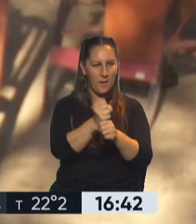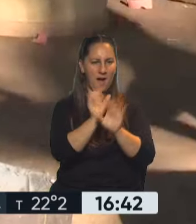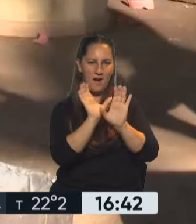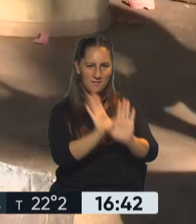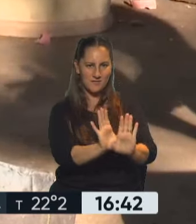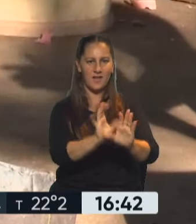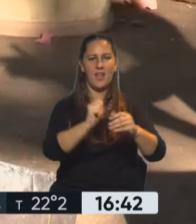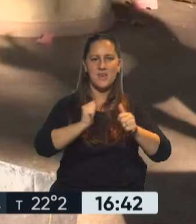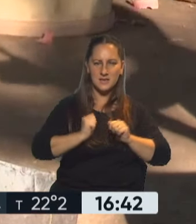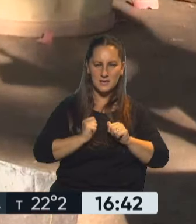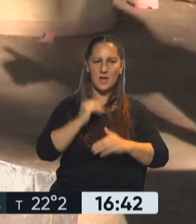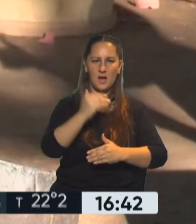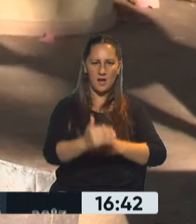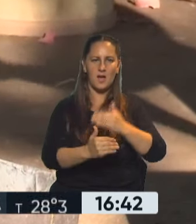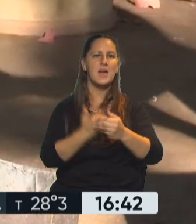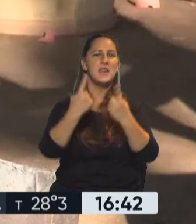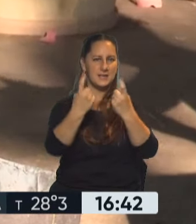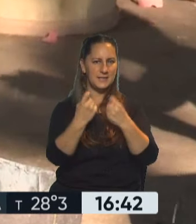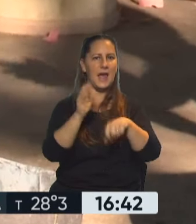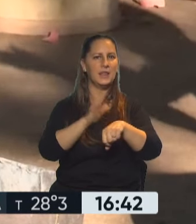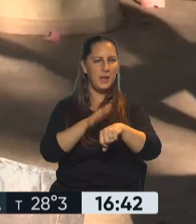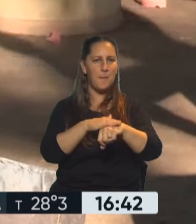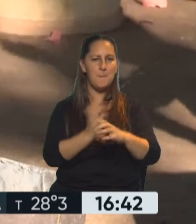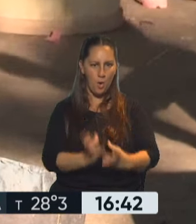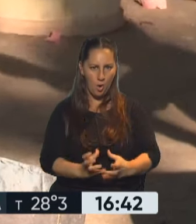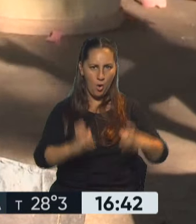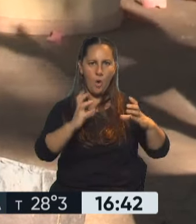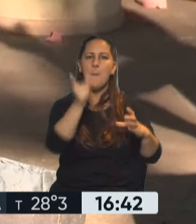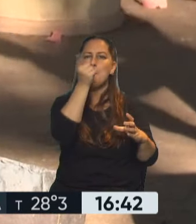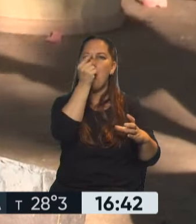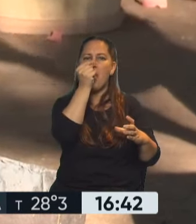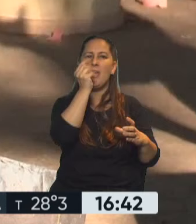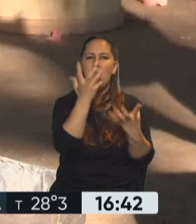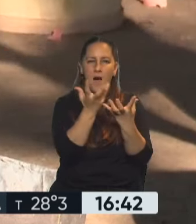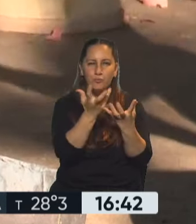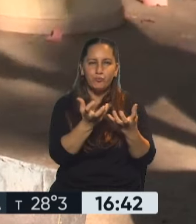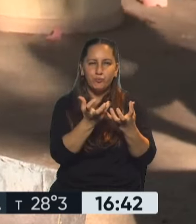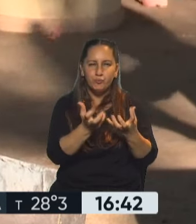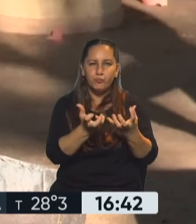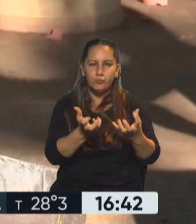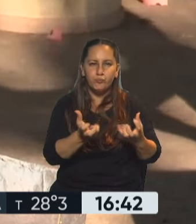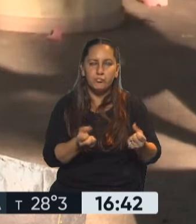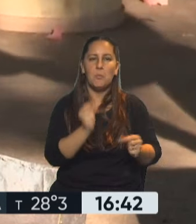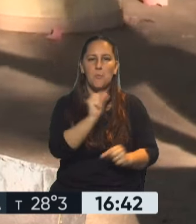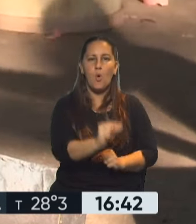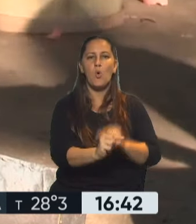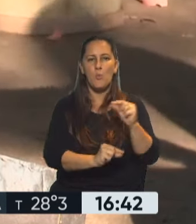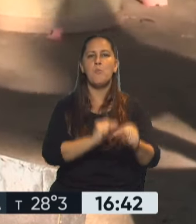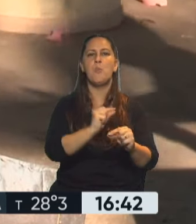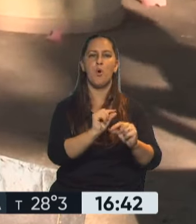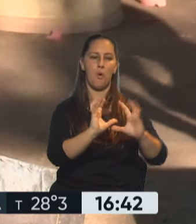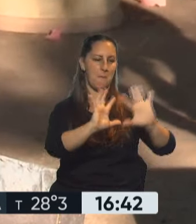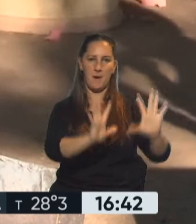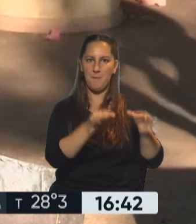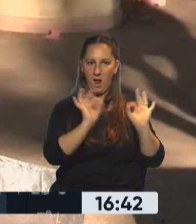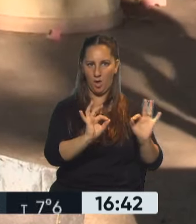forma, todo, pero después necesita un tiempo para estacionarlo, para que la madera vaya secando, vaya absorbiendo, se vaya poniendo en estado para